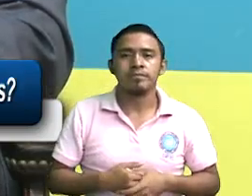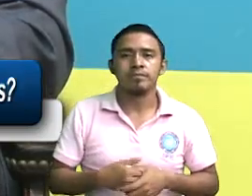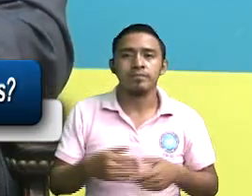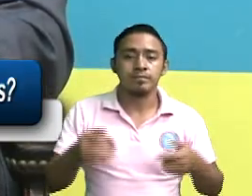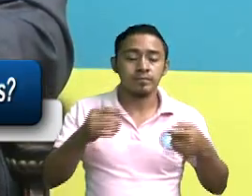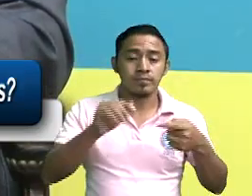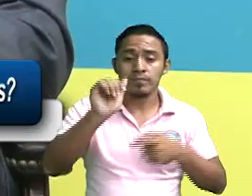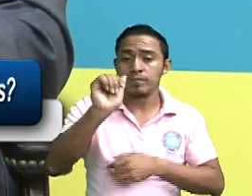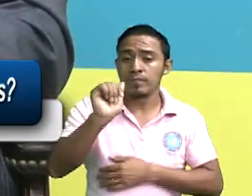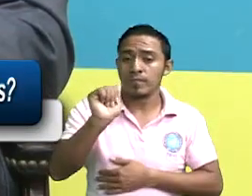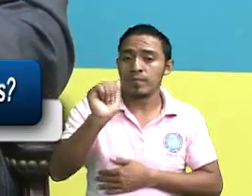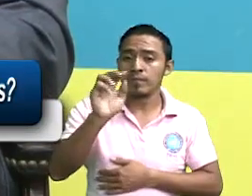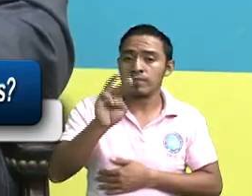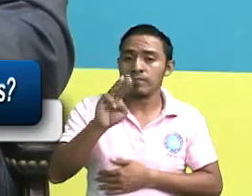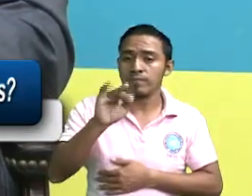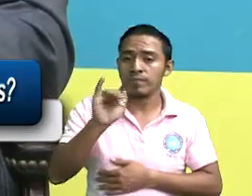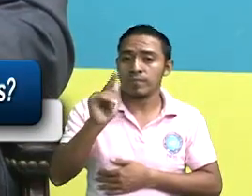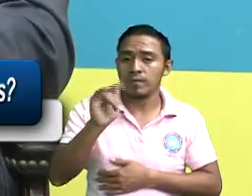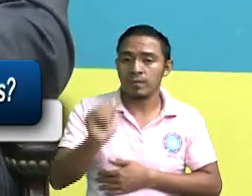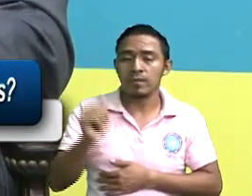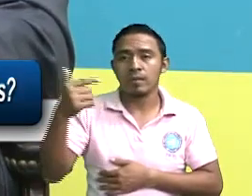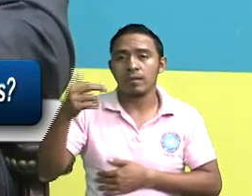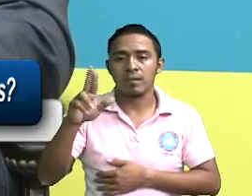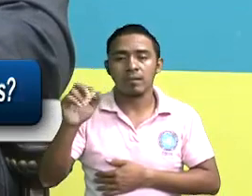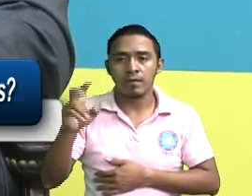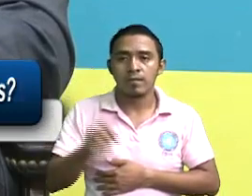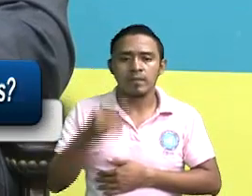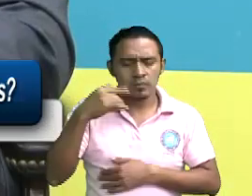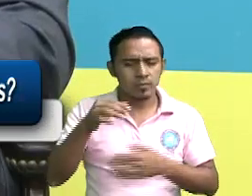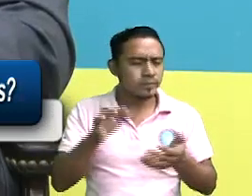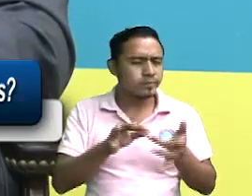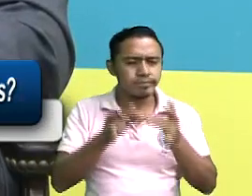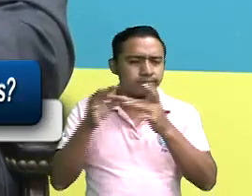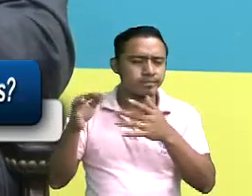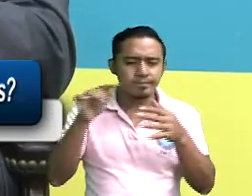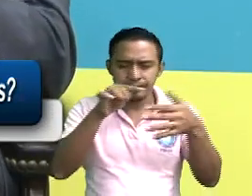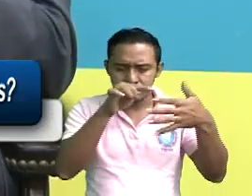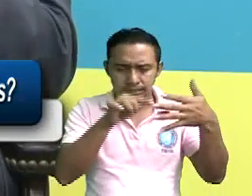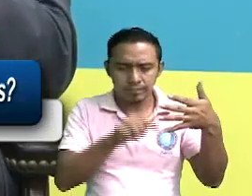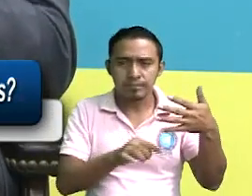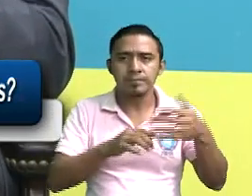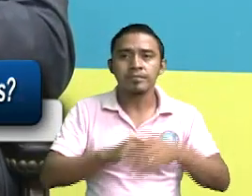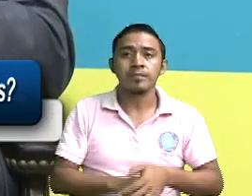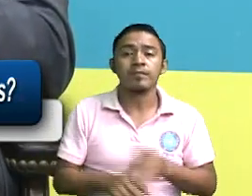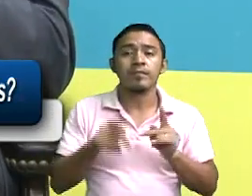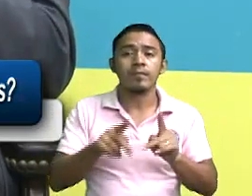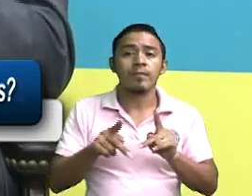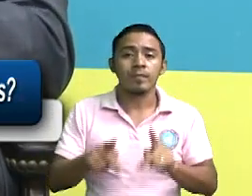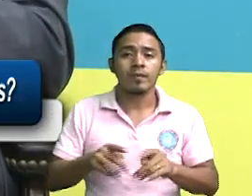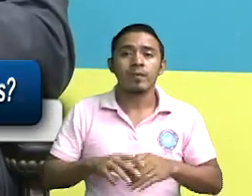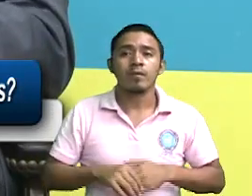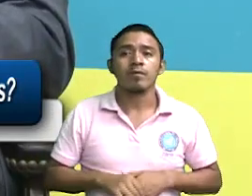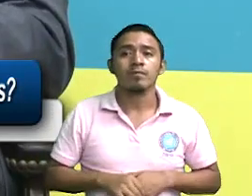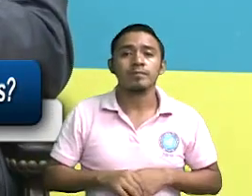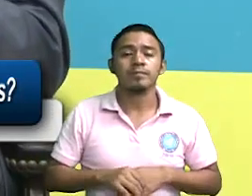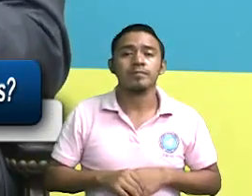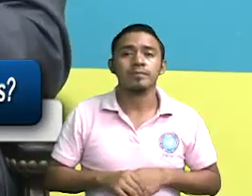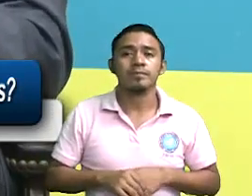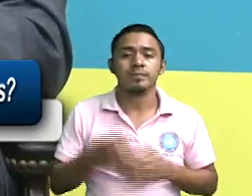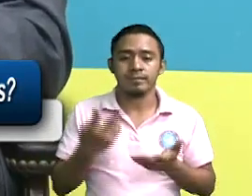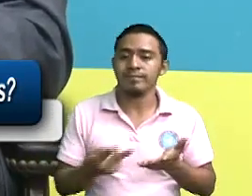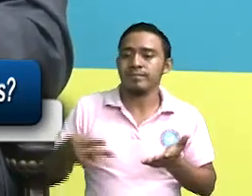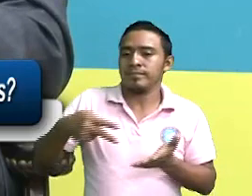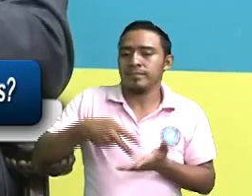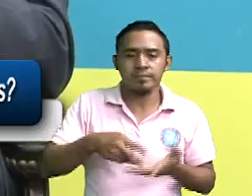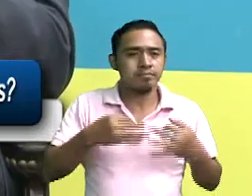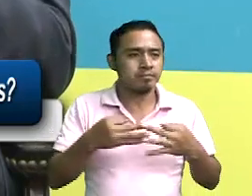La miastenia gravis tiene una característica muy particular. El paciente se levanta bastante